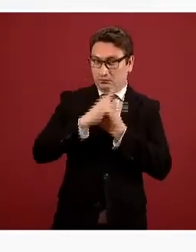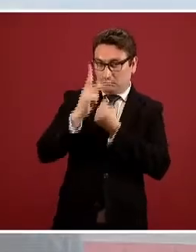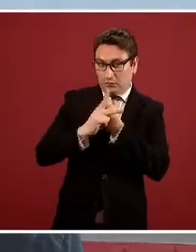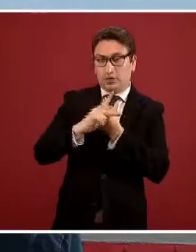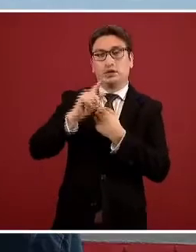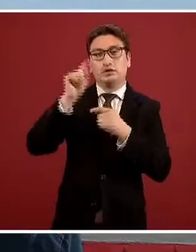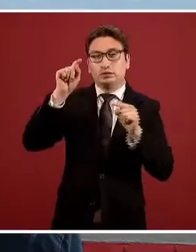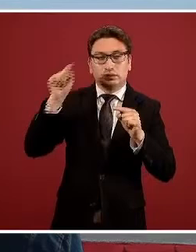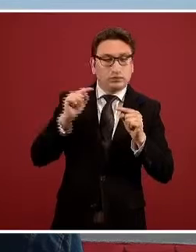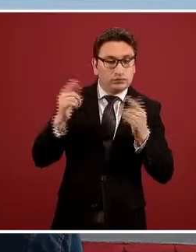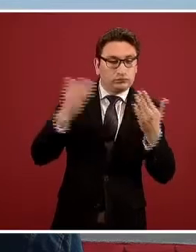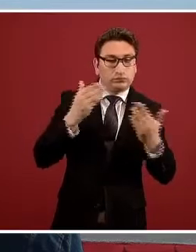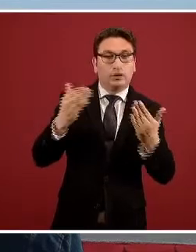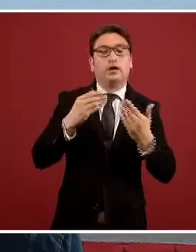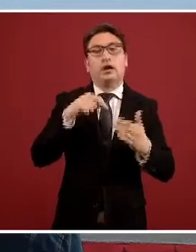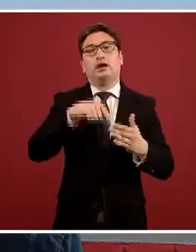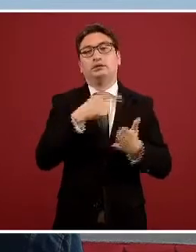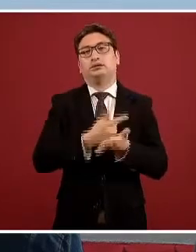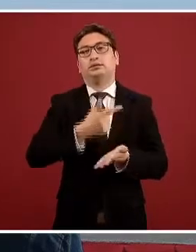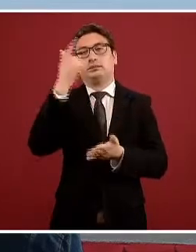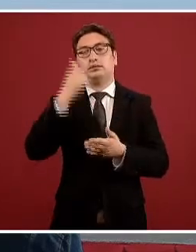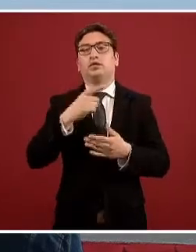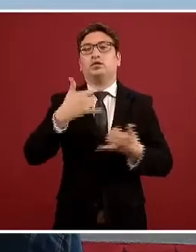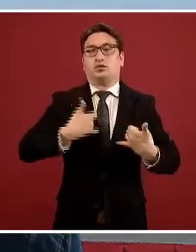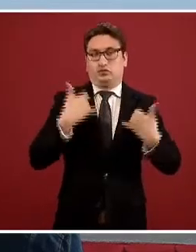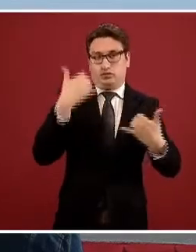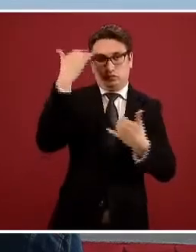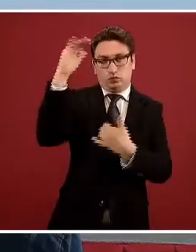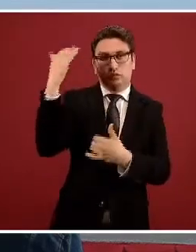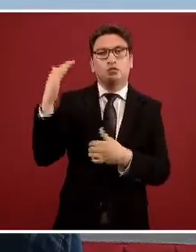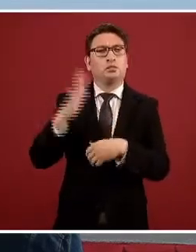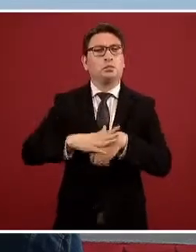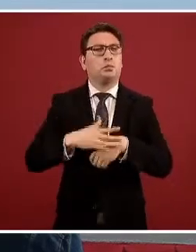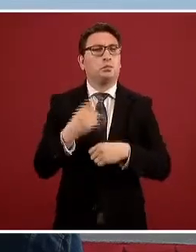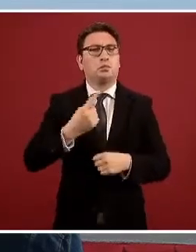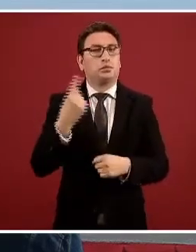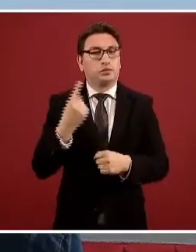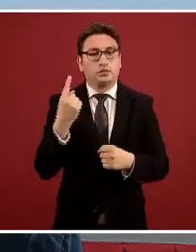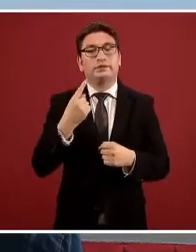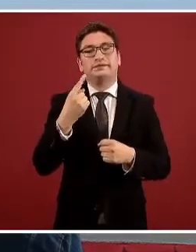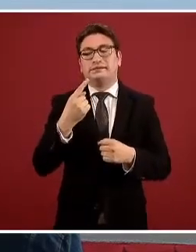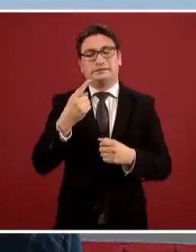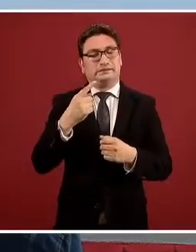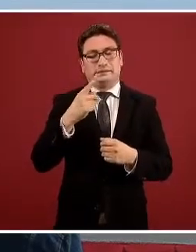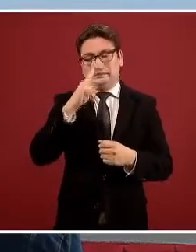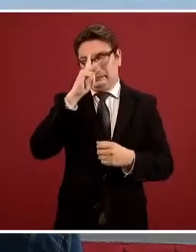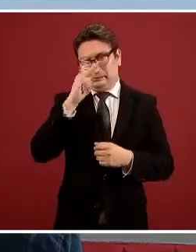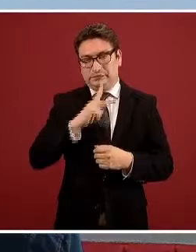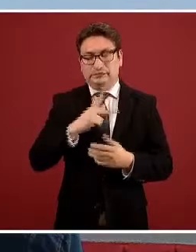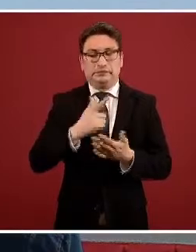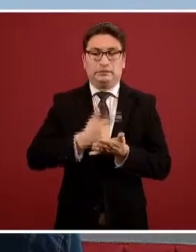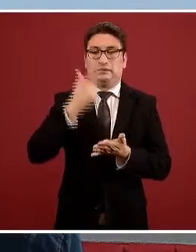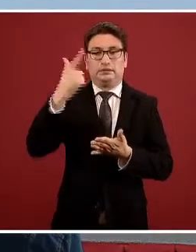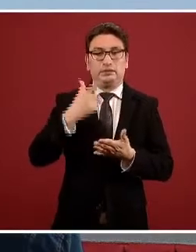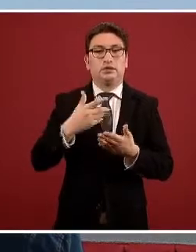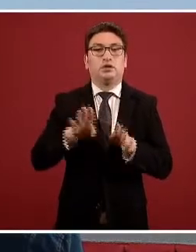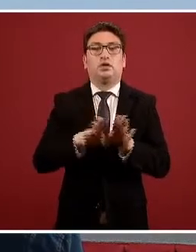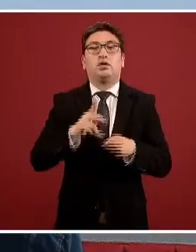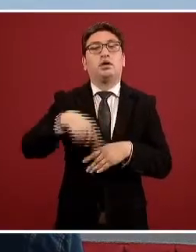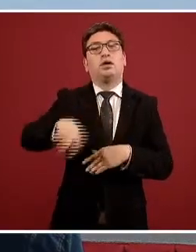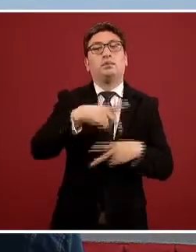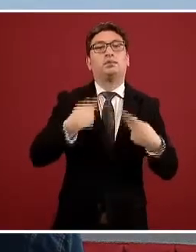mayor cantidad de casos graves en adulto joven, y esto es producto de la grave, grande y larga epidemia de